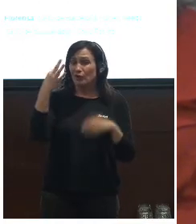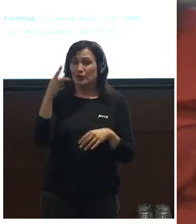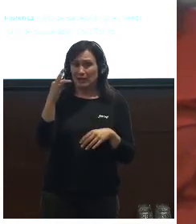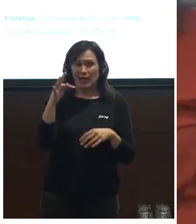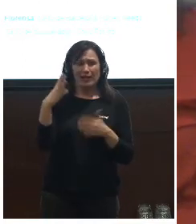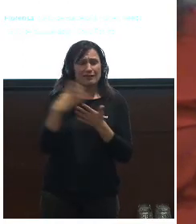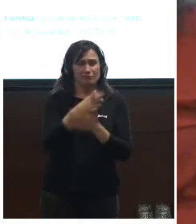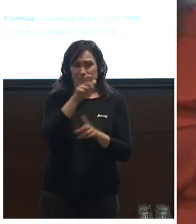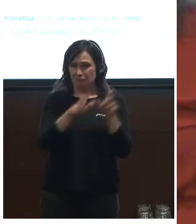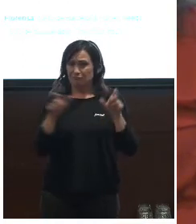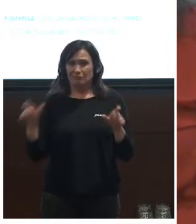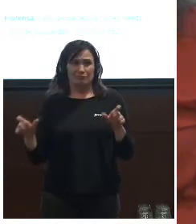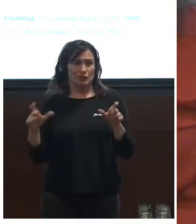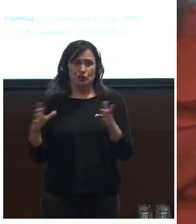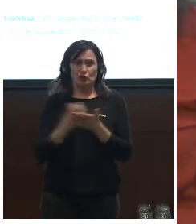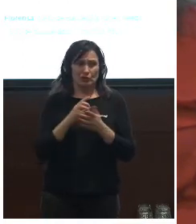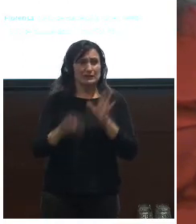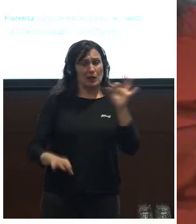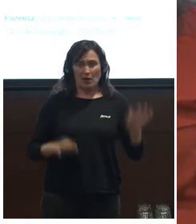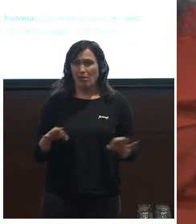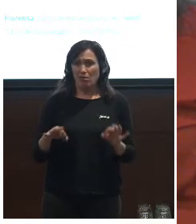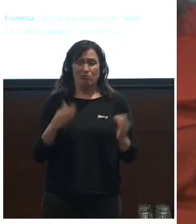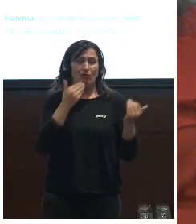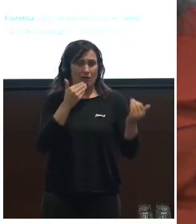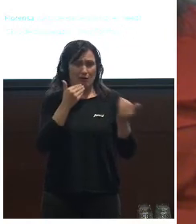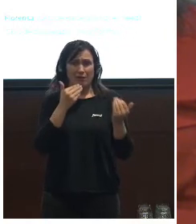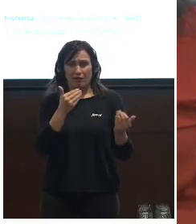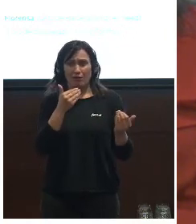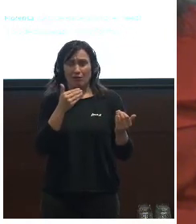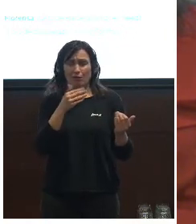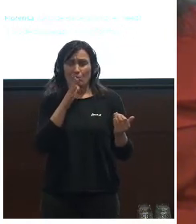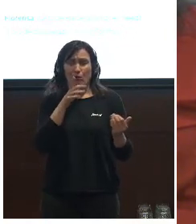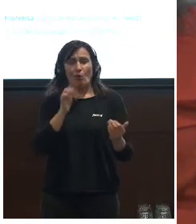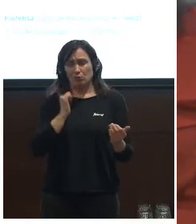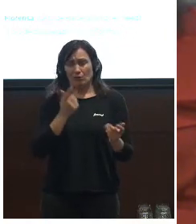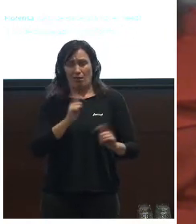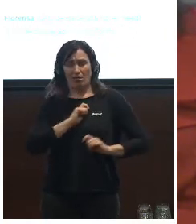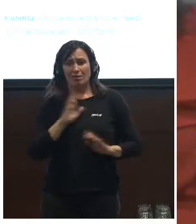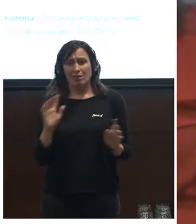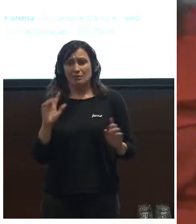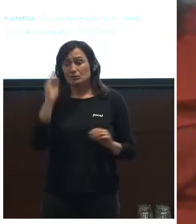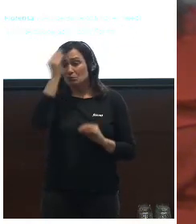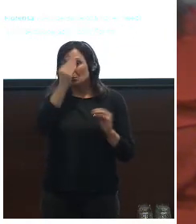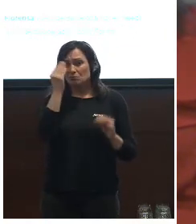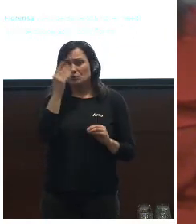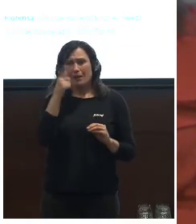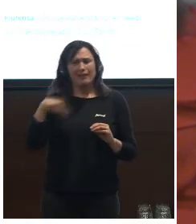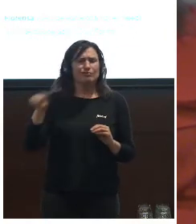y a todos los miembros de la organización y por esta oportunidad, yo creo que para que